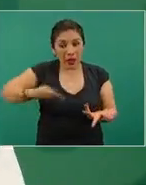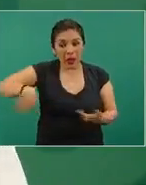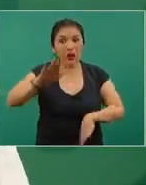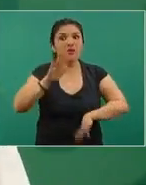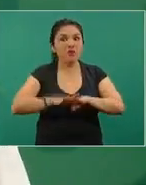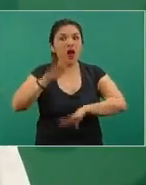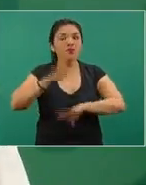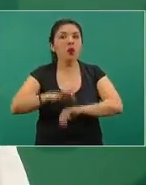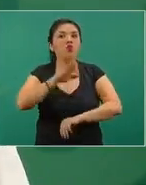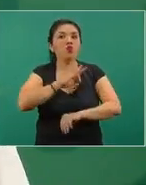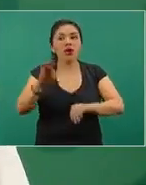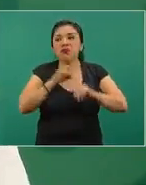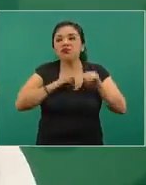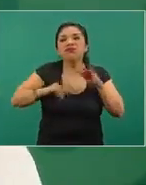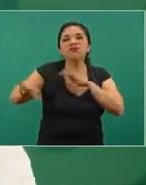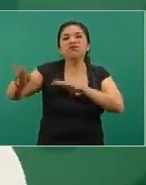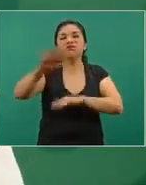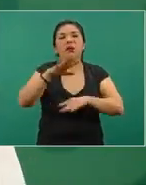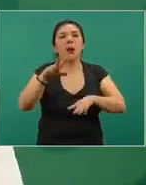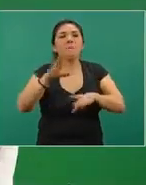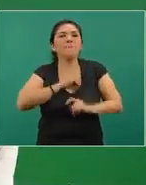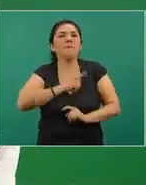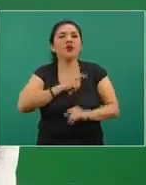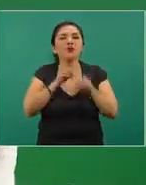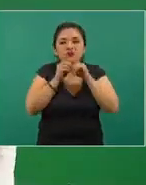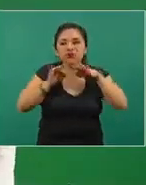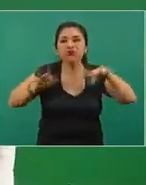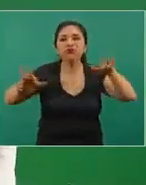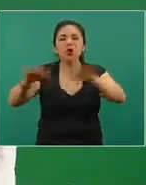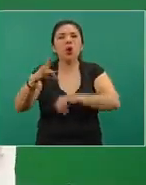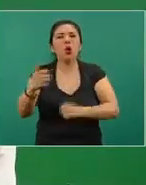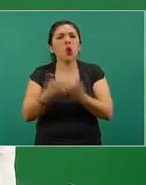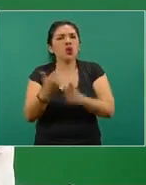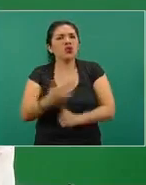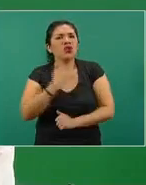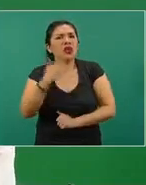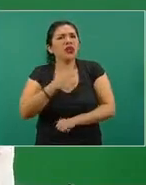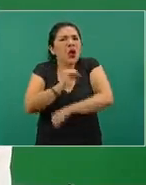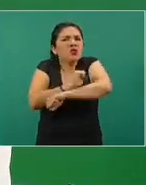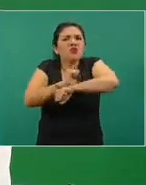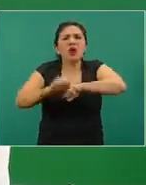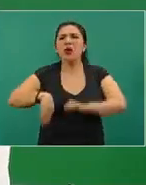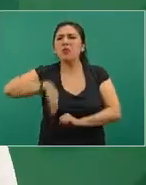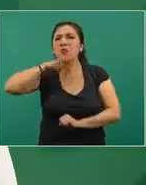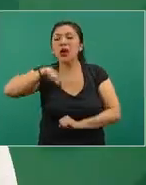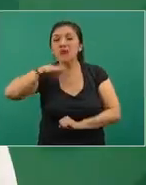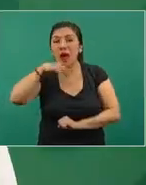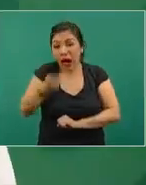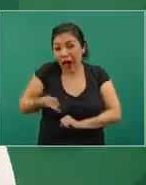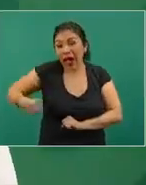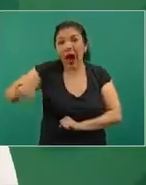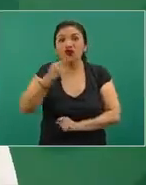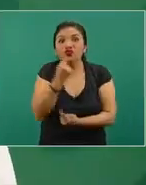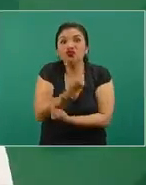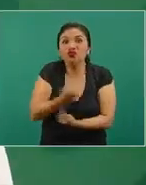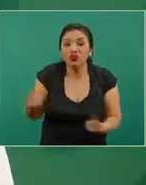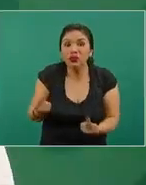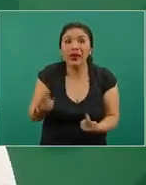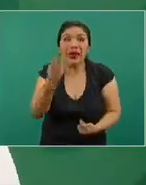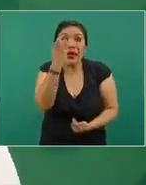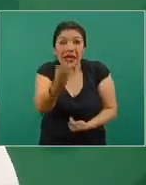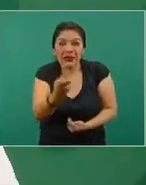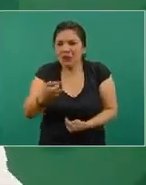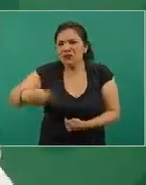importante capacidad de propagación y tienen síntomas mínimos. Entonces, el tener síntomas mínimos hace que las